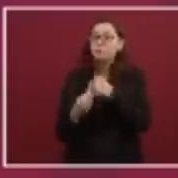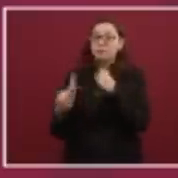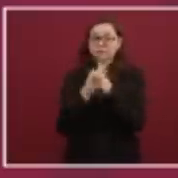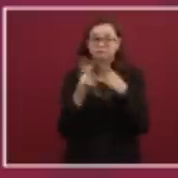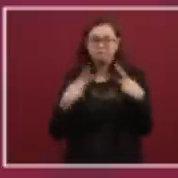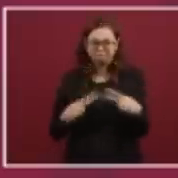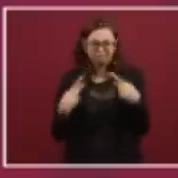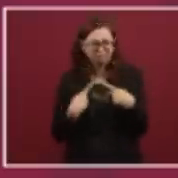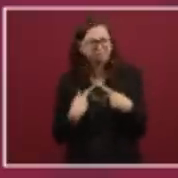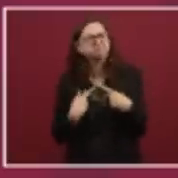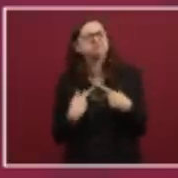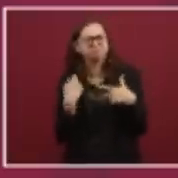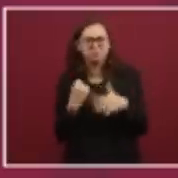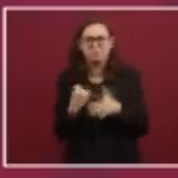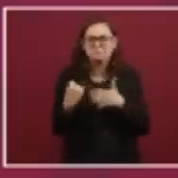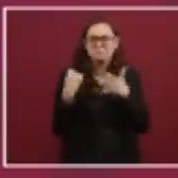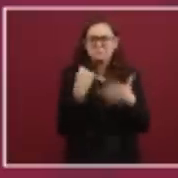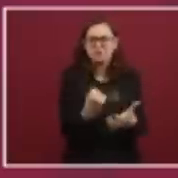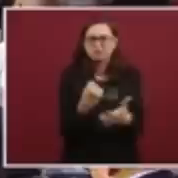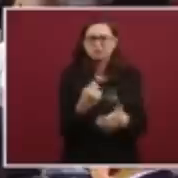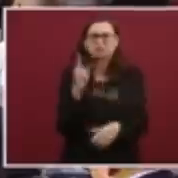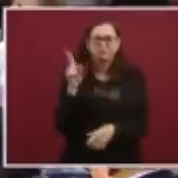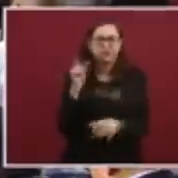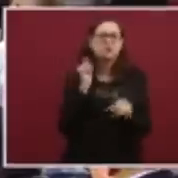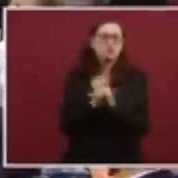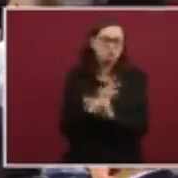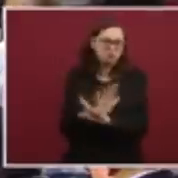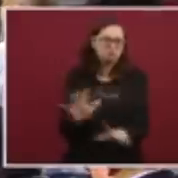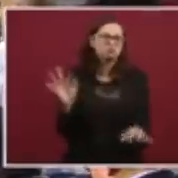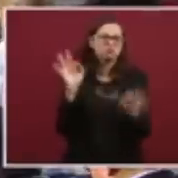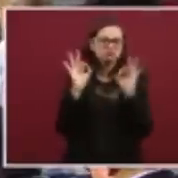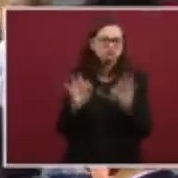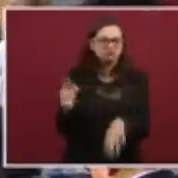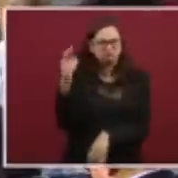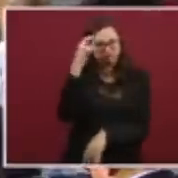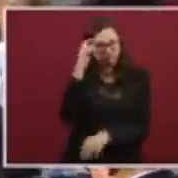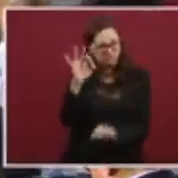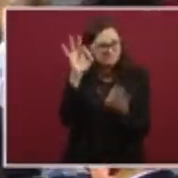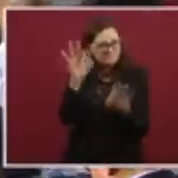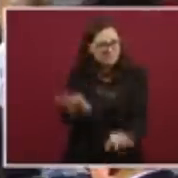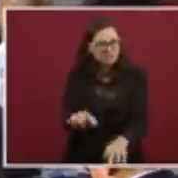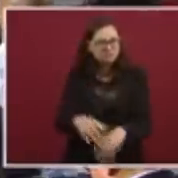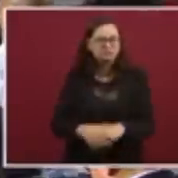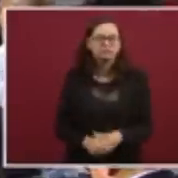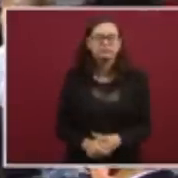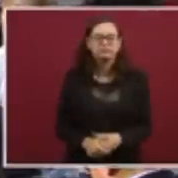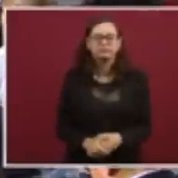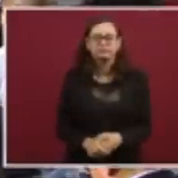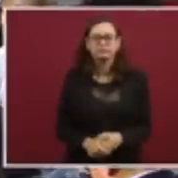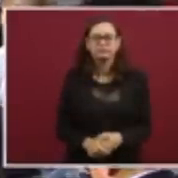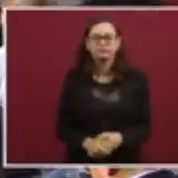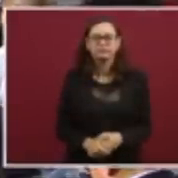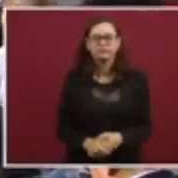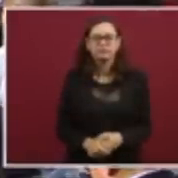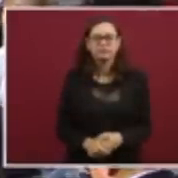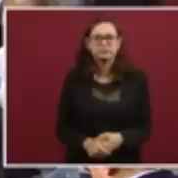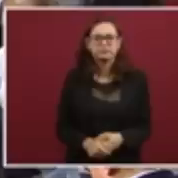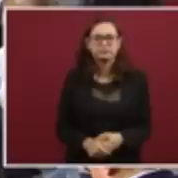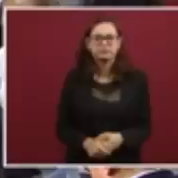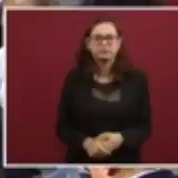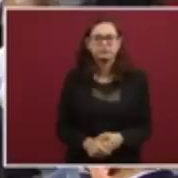que tienen buena información de lo que está sucediendo. Y como ya no va a haber